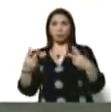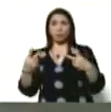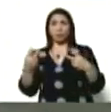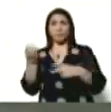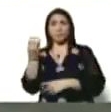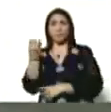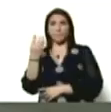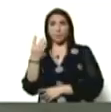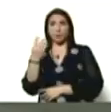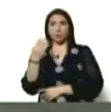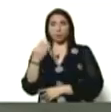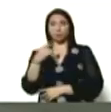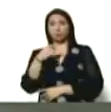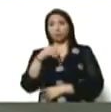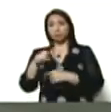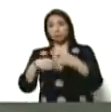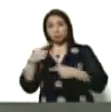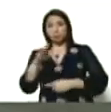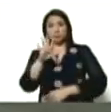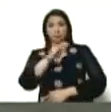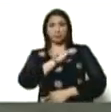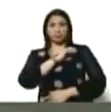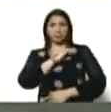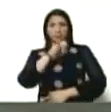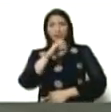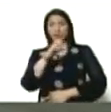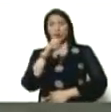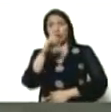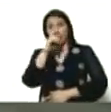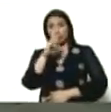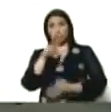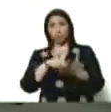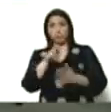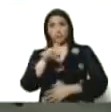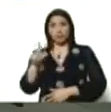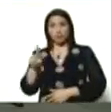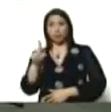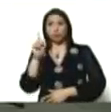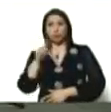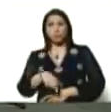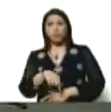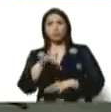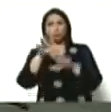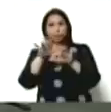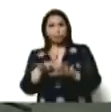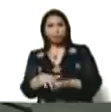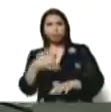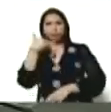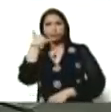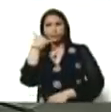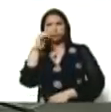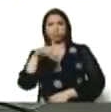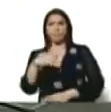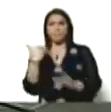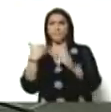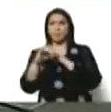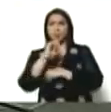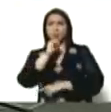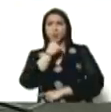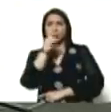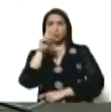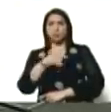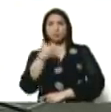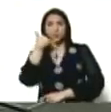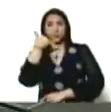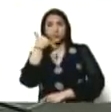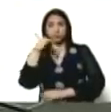del próximo 5 de enero del año 2021. Es muy sencillo, usted carga allí el número telefónico, se le envía un código que va a estar introduciendo